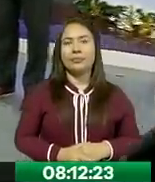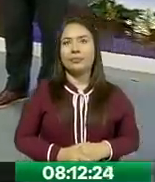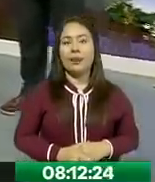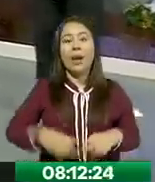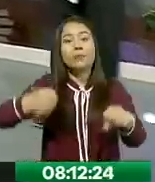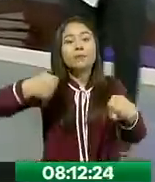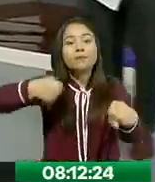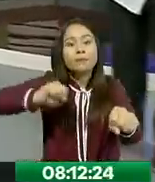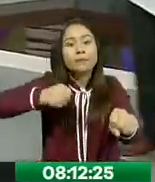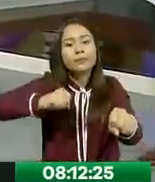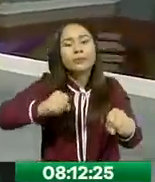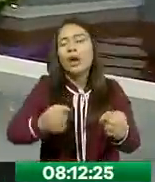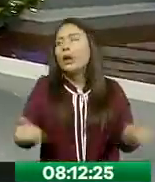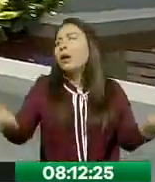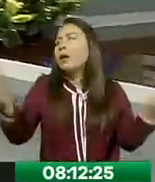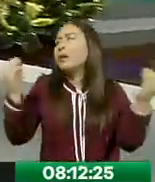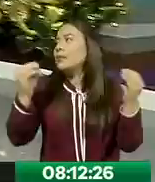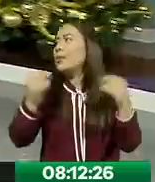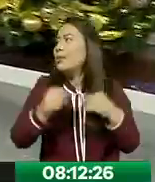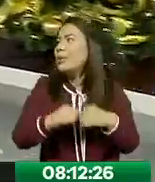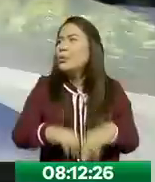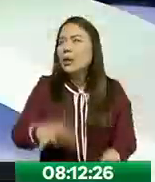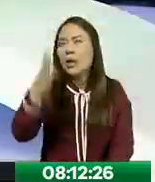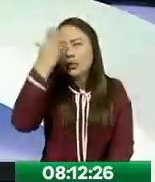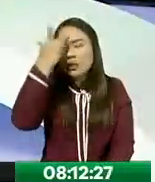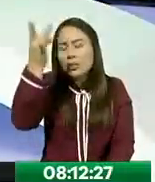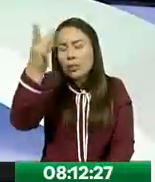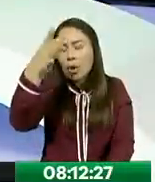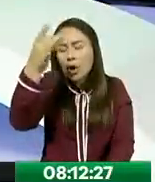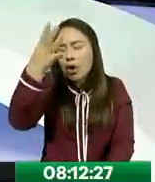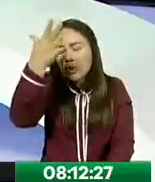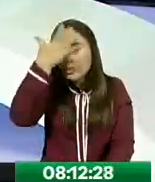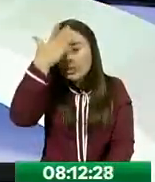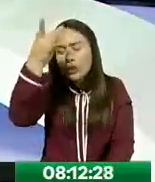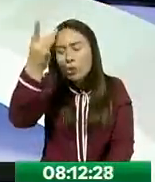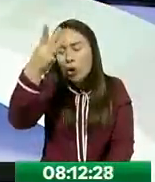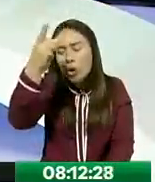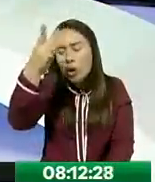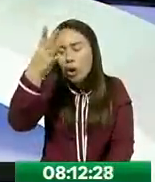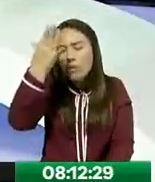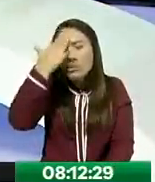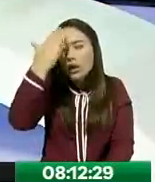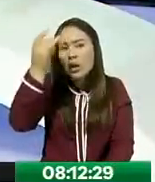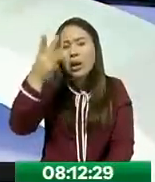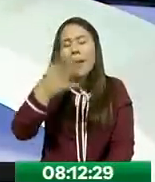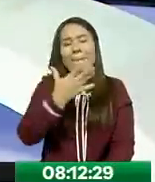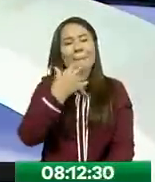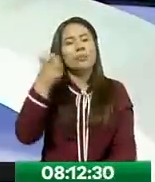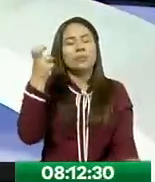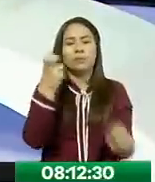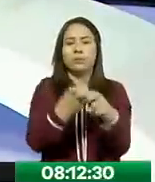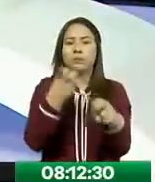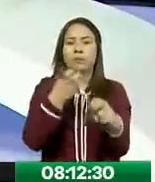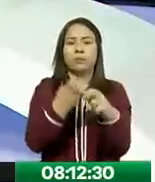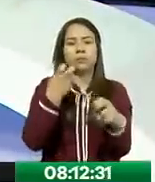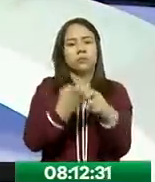Las motos van a seguir siendo el dolor de cabeza de la ciudad. Hasta que no se tomen decisiones